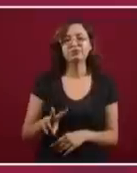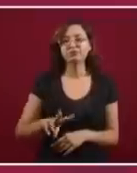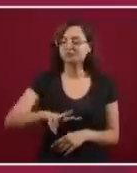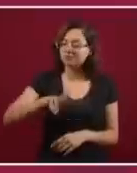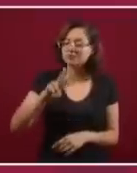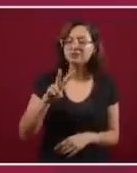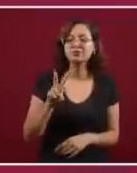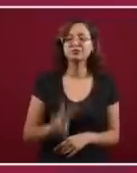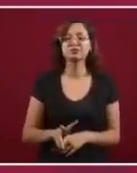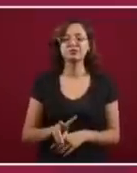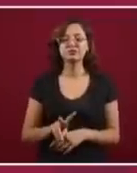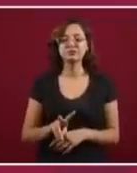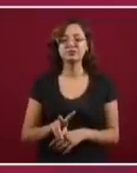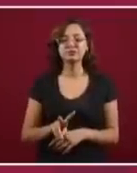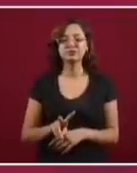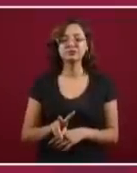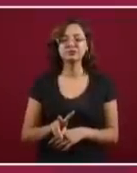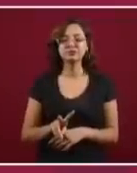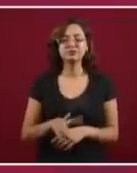términos